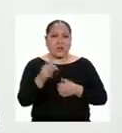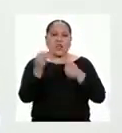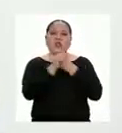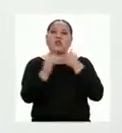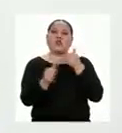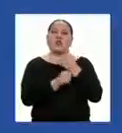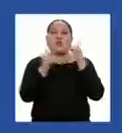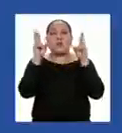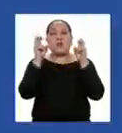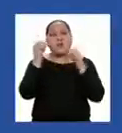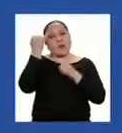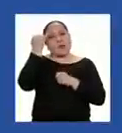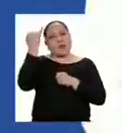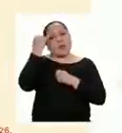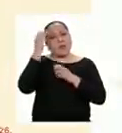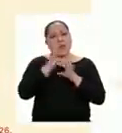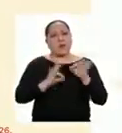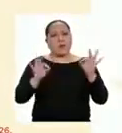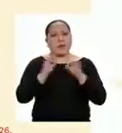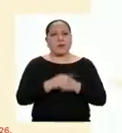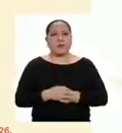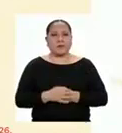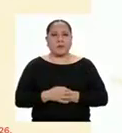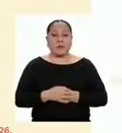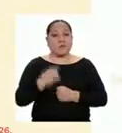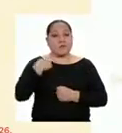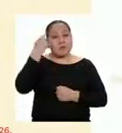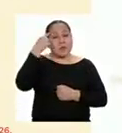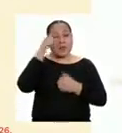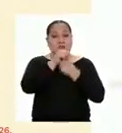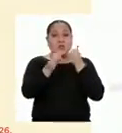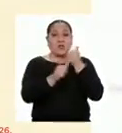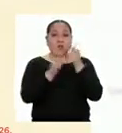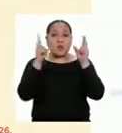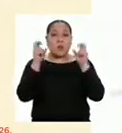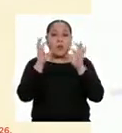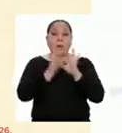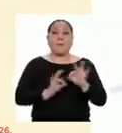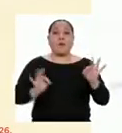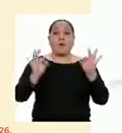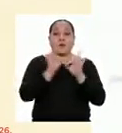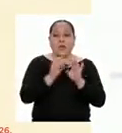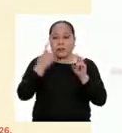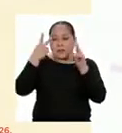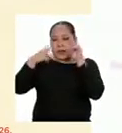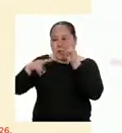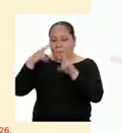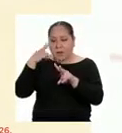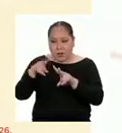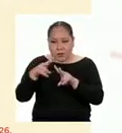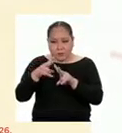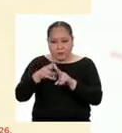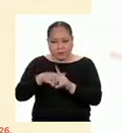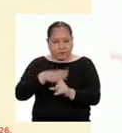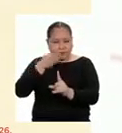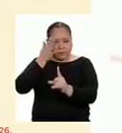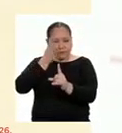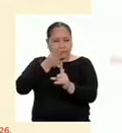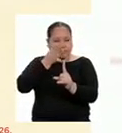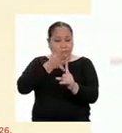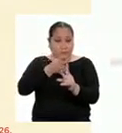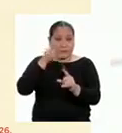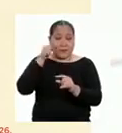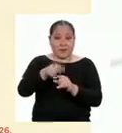y la idea principal? Propongo que el subtema es la importancia de tomar perspectiva, porque de eso trata todo el